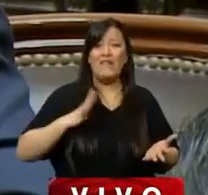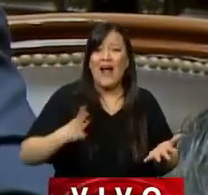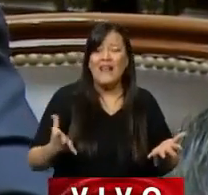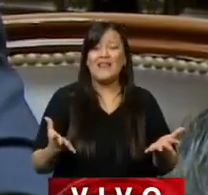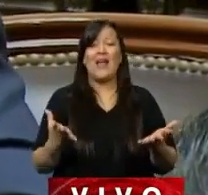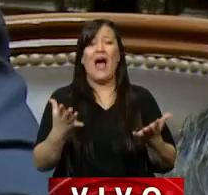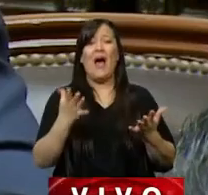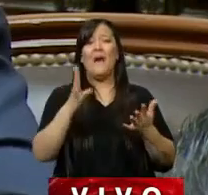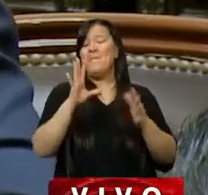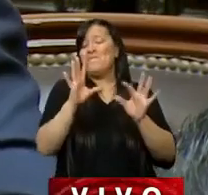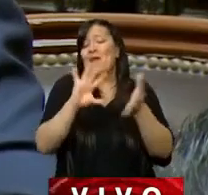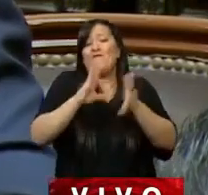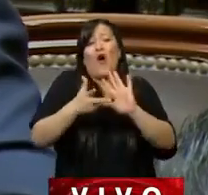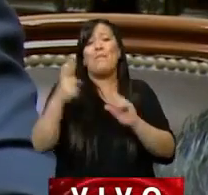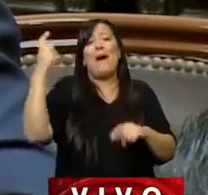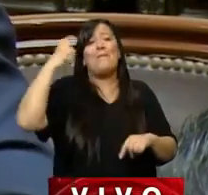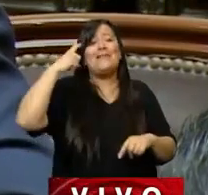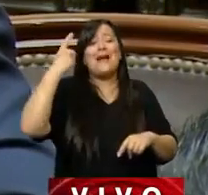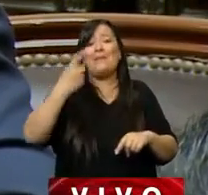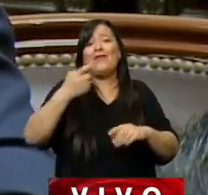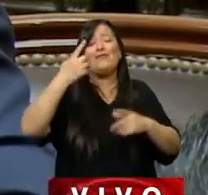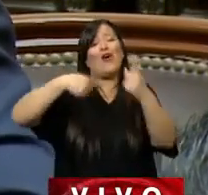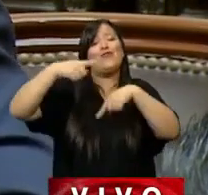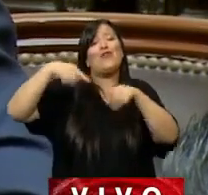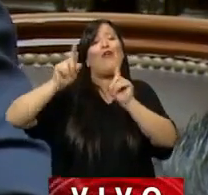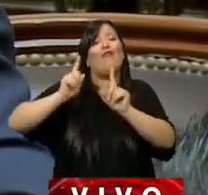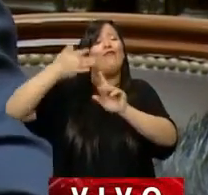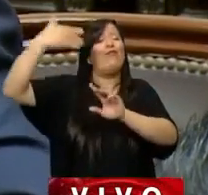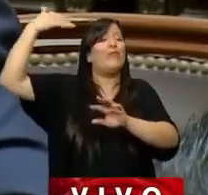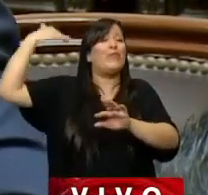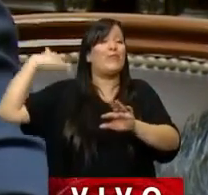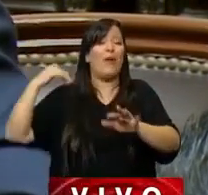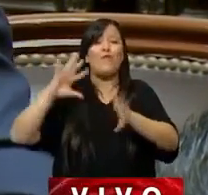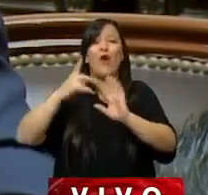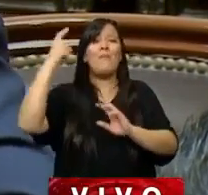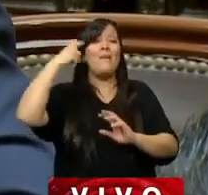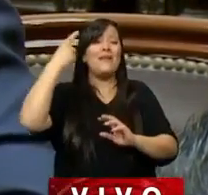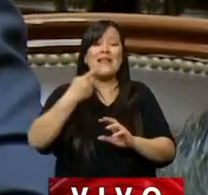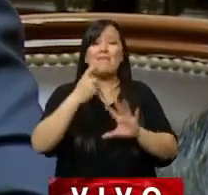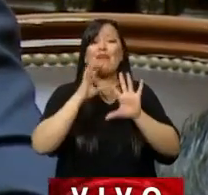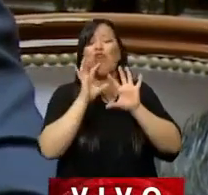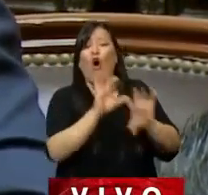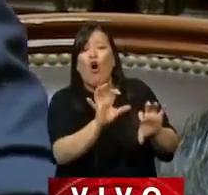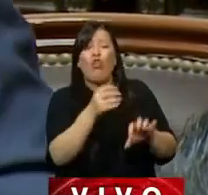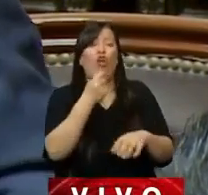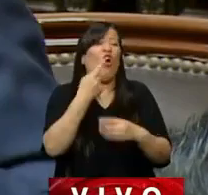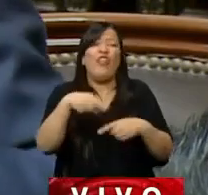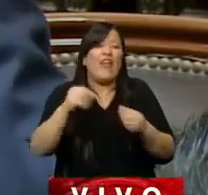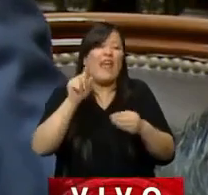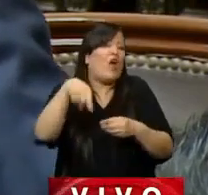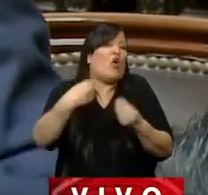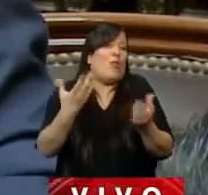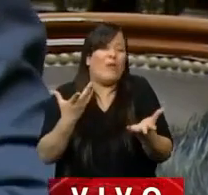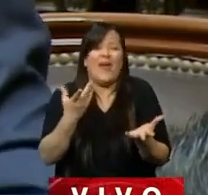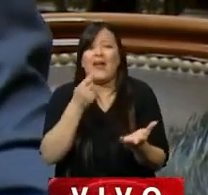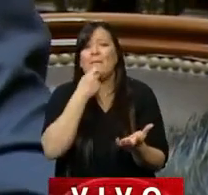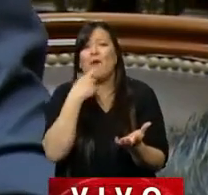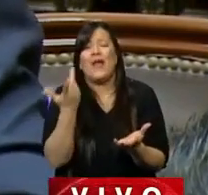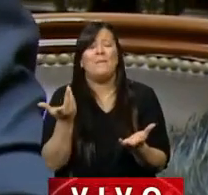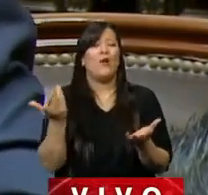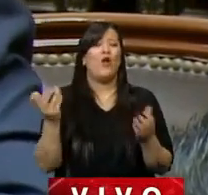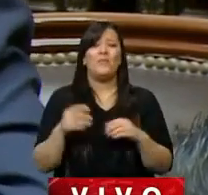pensamientos atávicos en muchas oportunidades, y que son esos pensamientos de odio hacia una